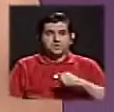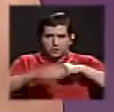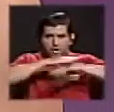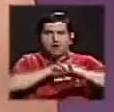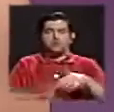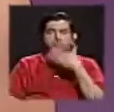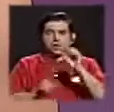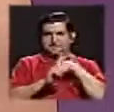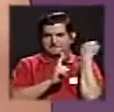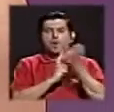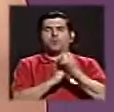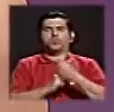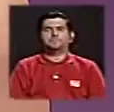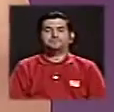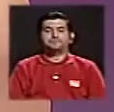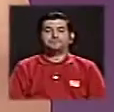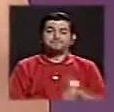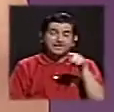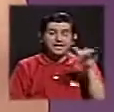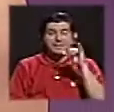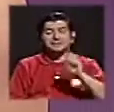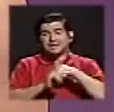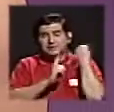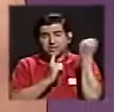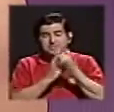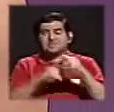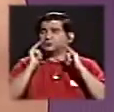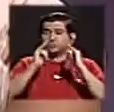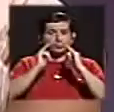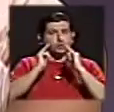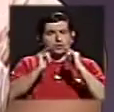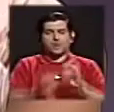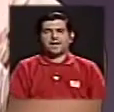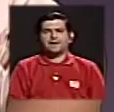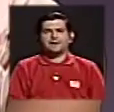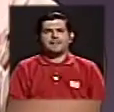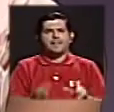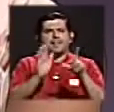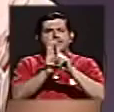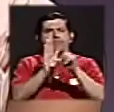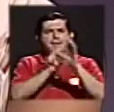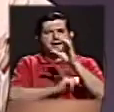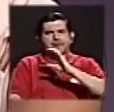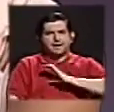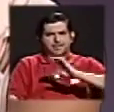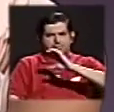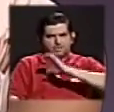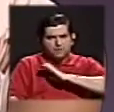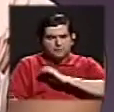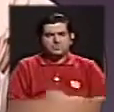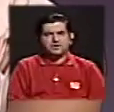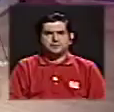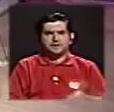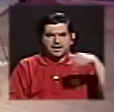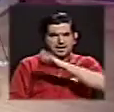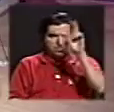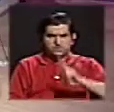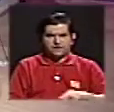condiciones. Entonces también estamos en ese panorama de desigualdad. ¿Cuál es la situación legal que tenemos en Costa Rica? ¿Es absolutamente